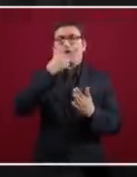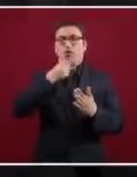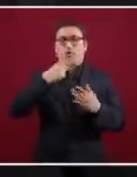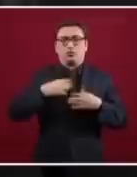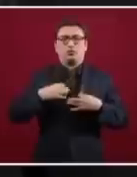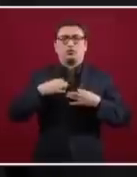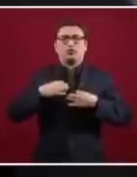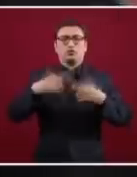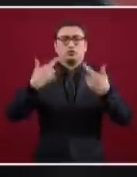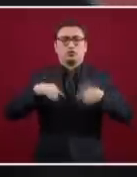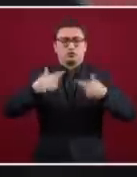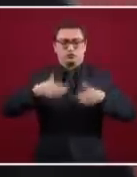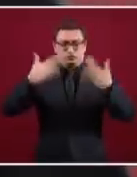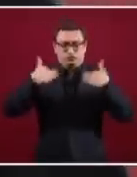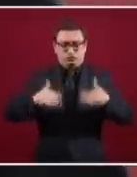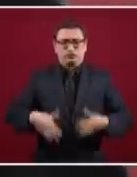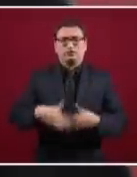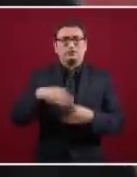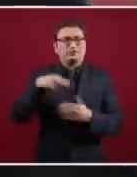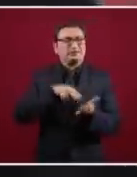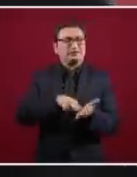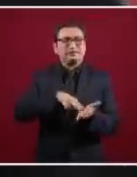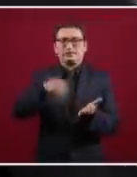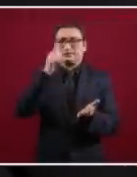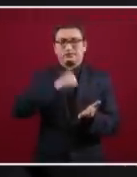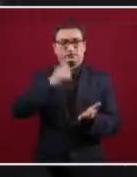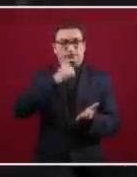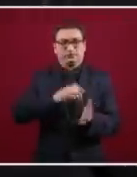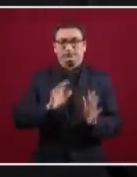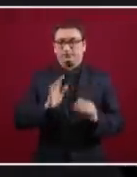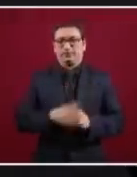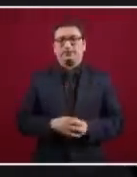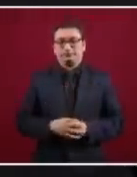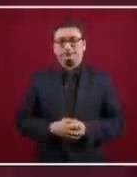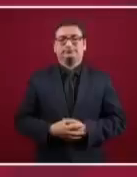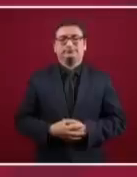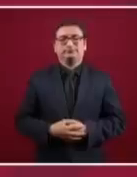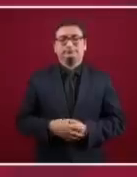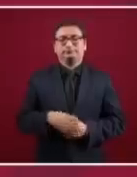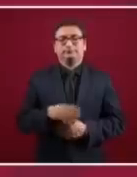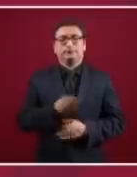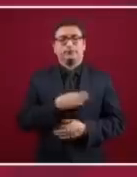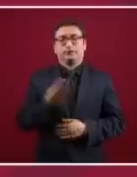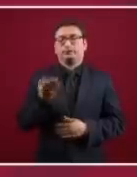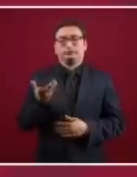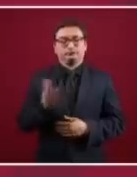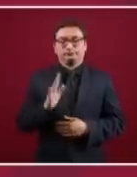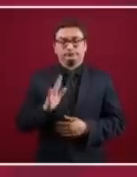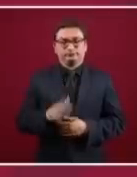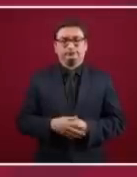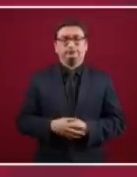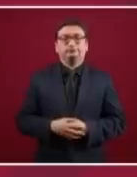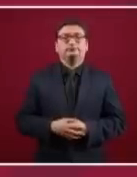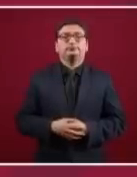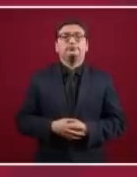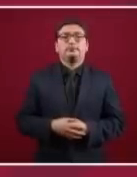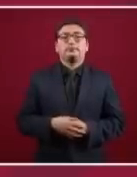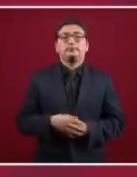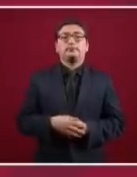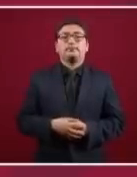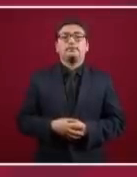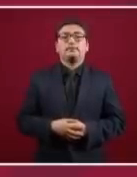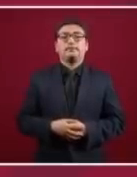el hombre siempre vestido de negro bueno pero en una